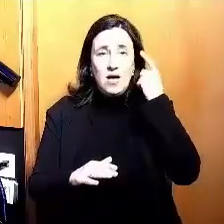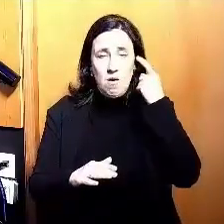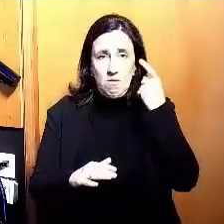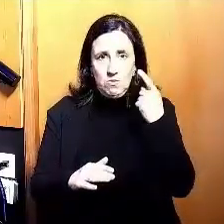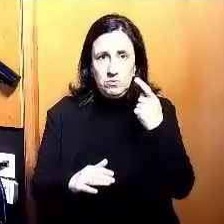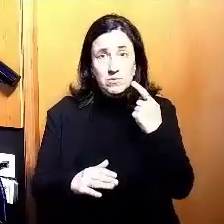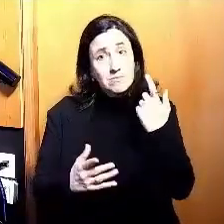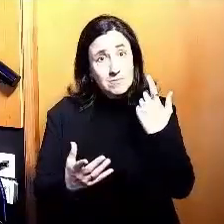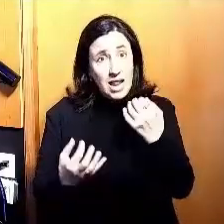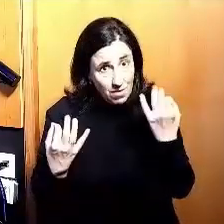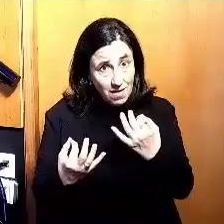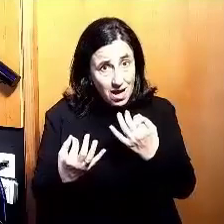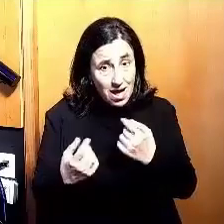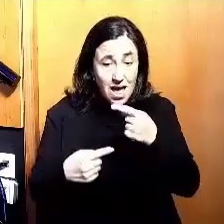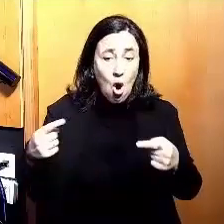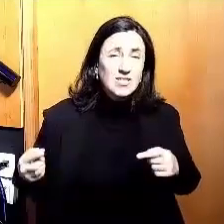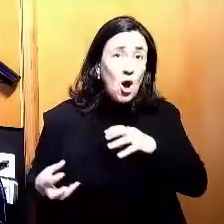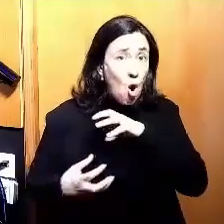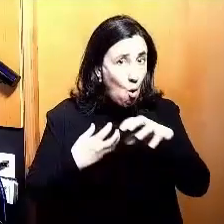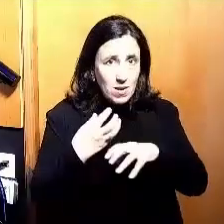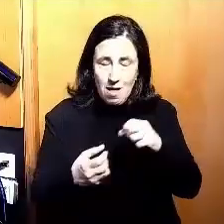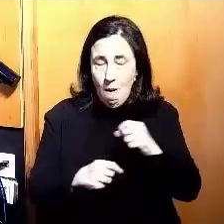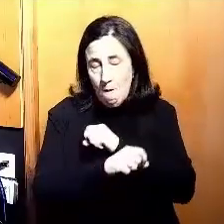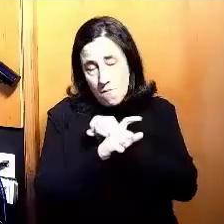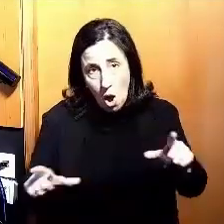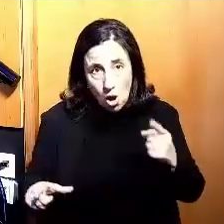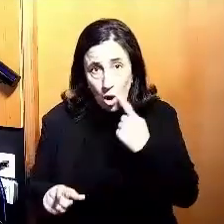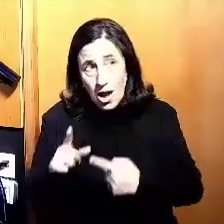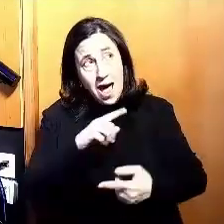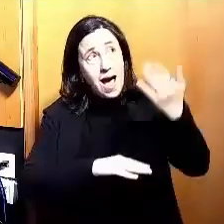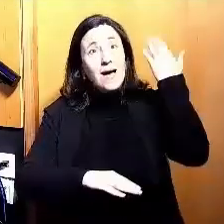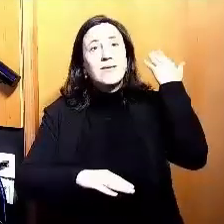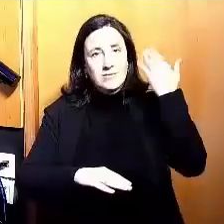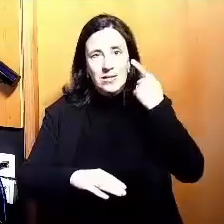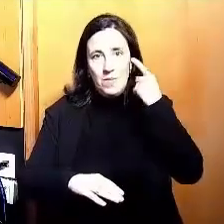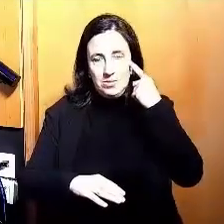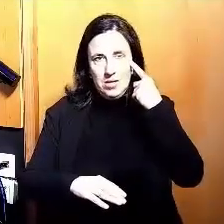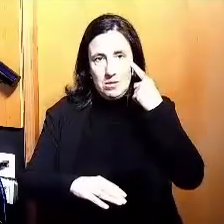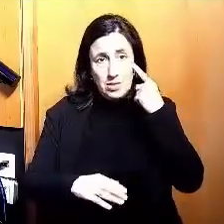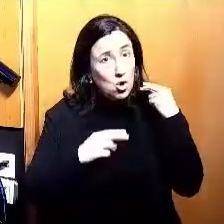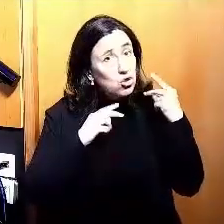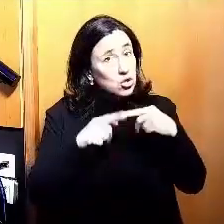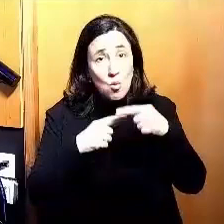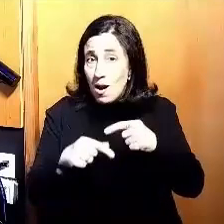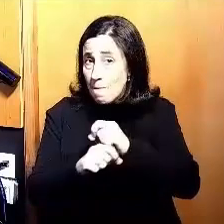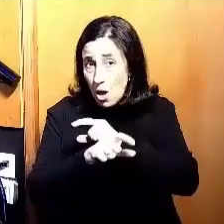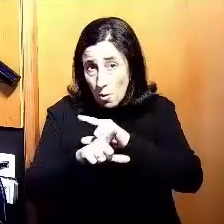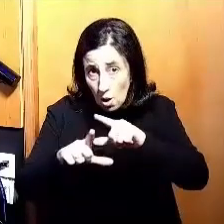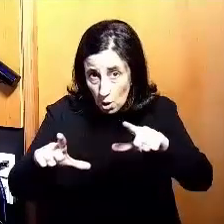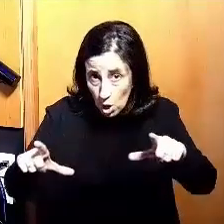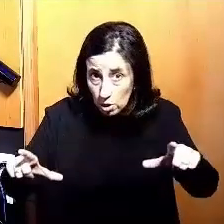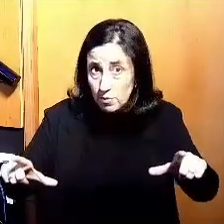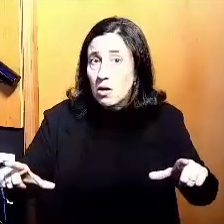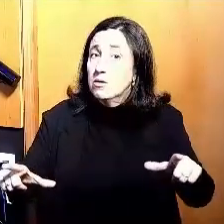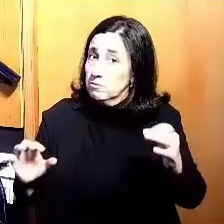más difíciles de lo que podemos pensar, de lo que pensábamos en un principio, y siguen siendo difíciles y se van a poner más difíciles todavía, y